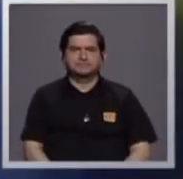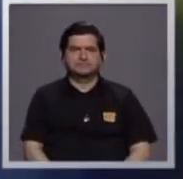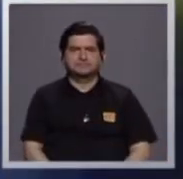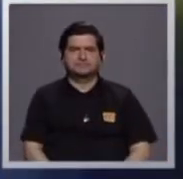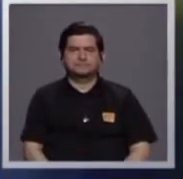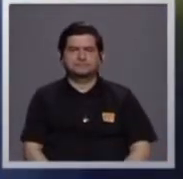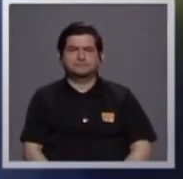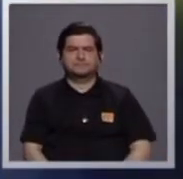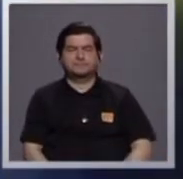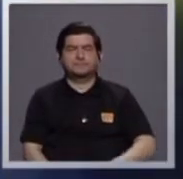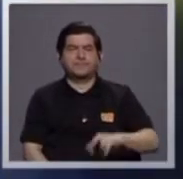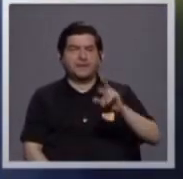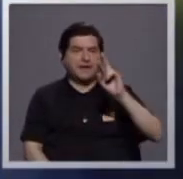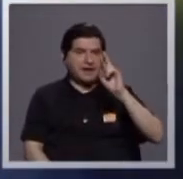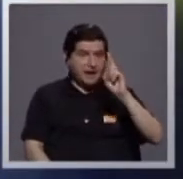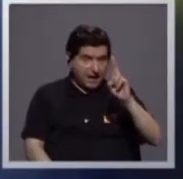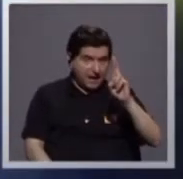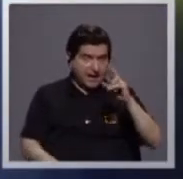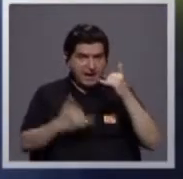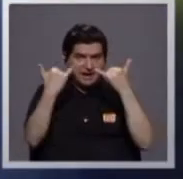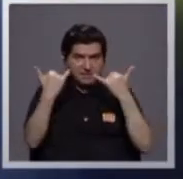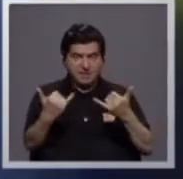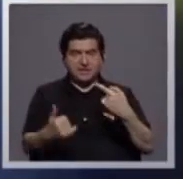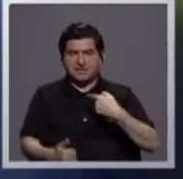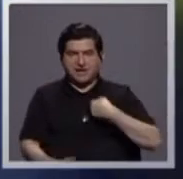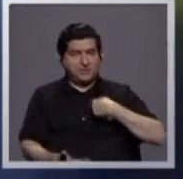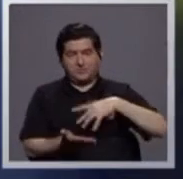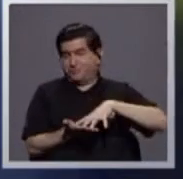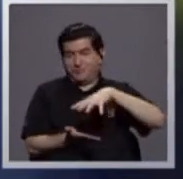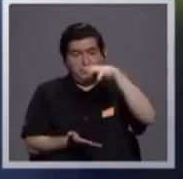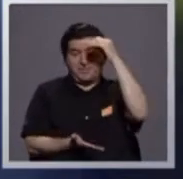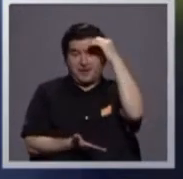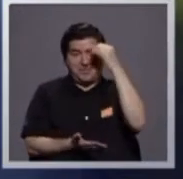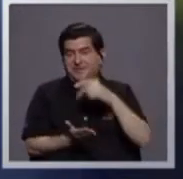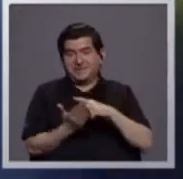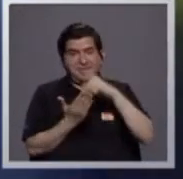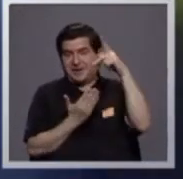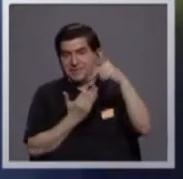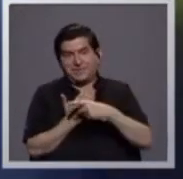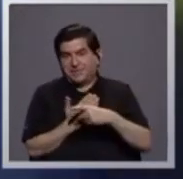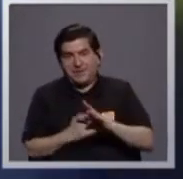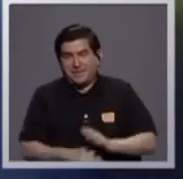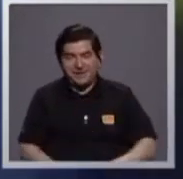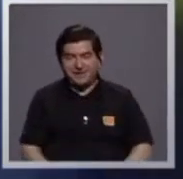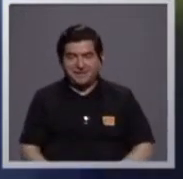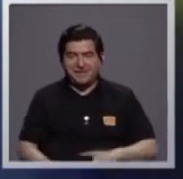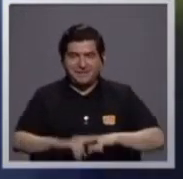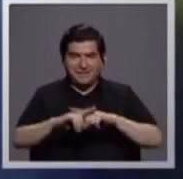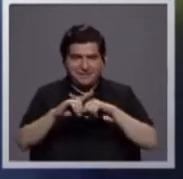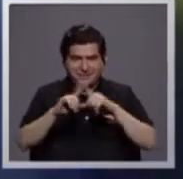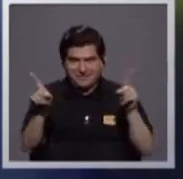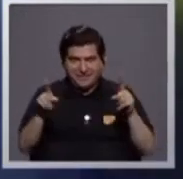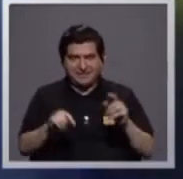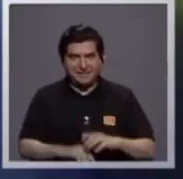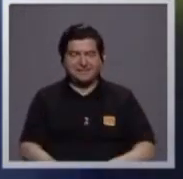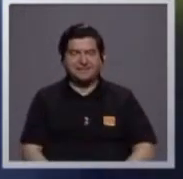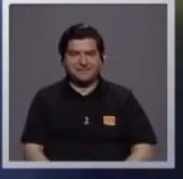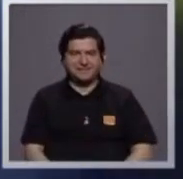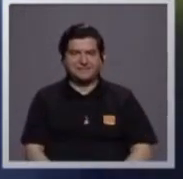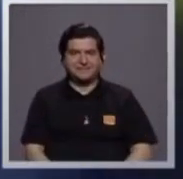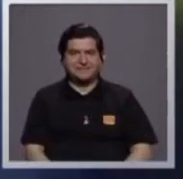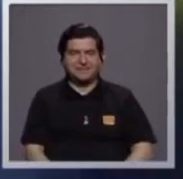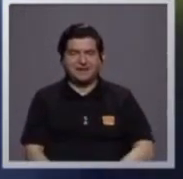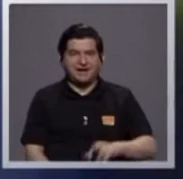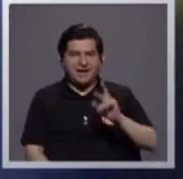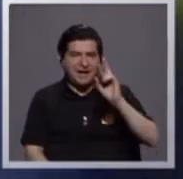R, que es algo que ya en esta vida yo no voy a aprender a programar, pero